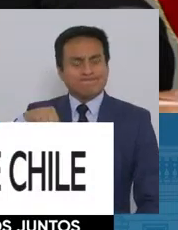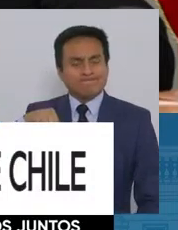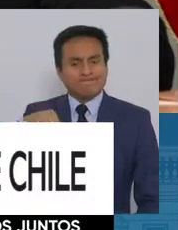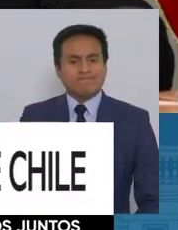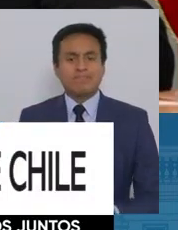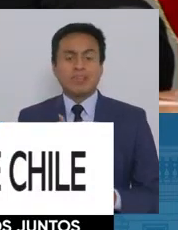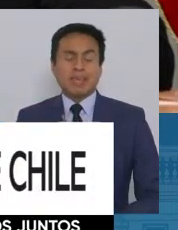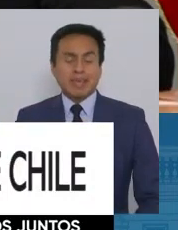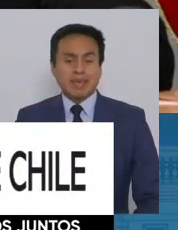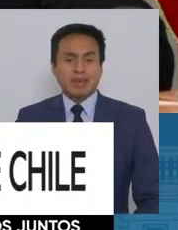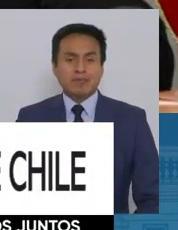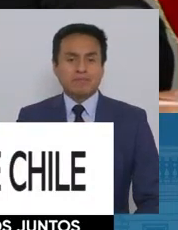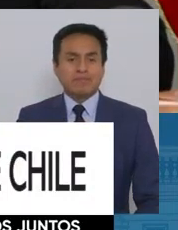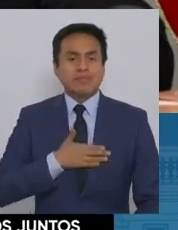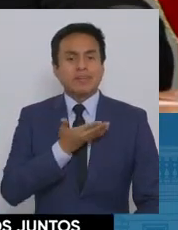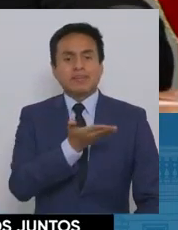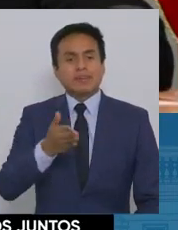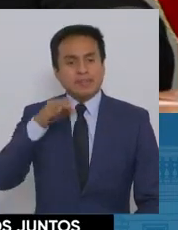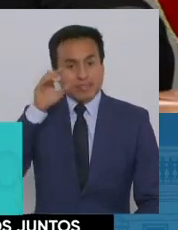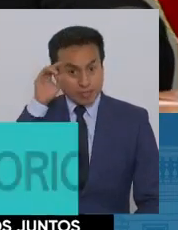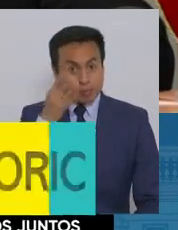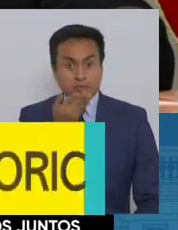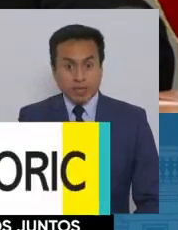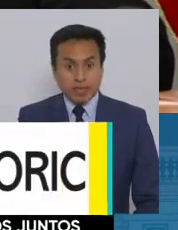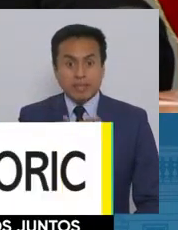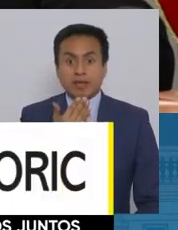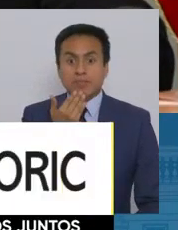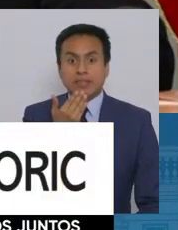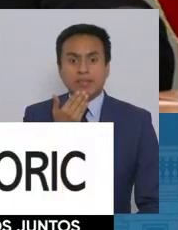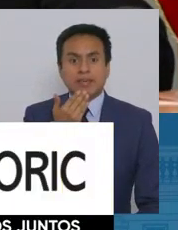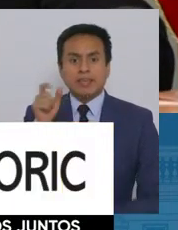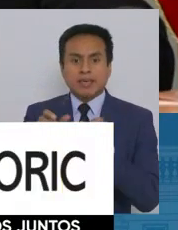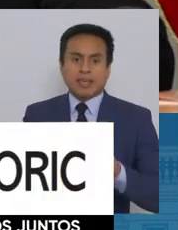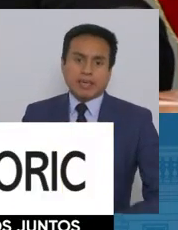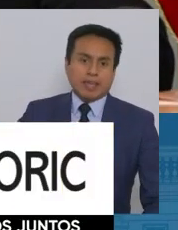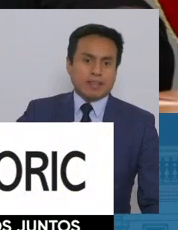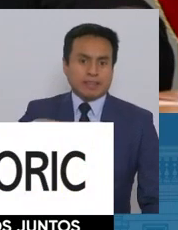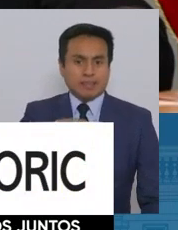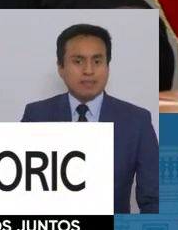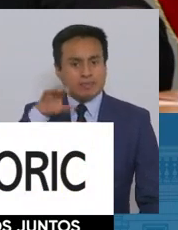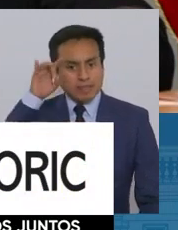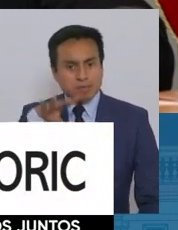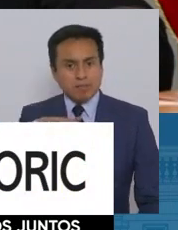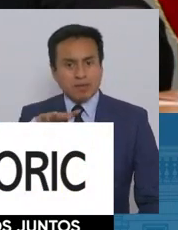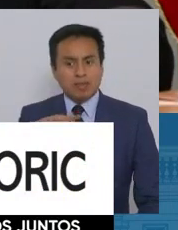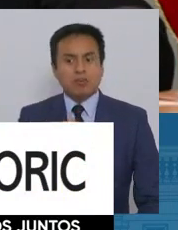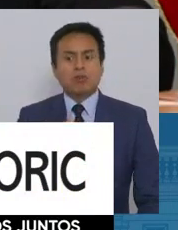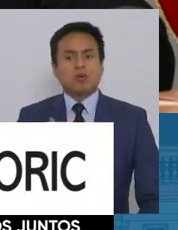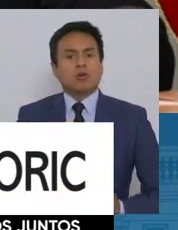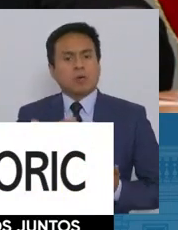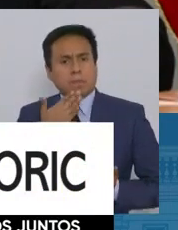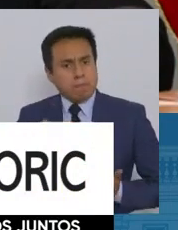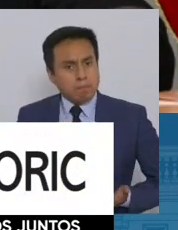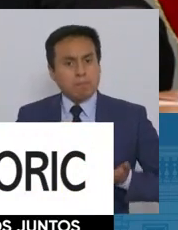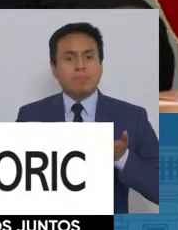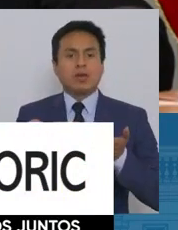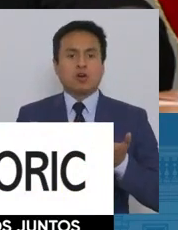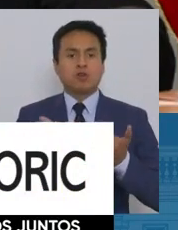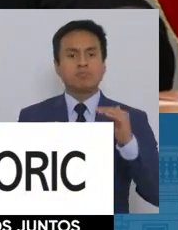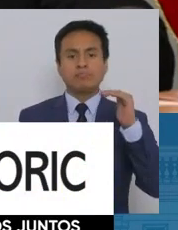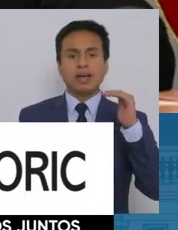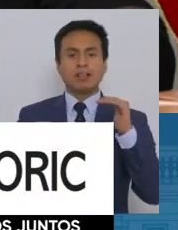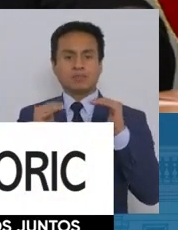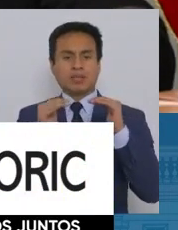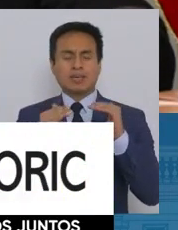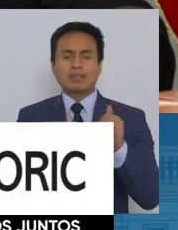Y quiero que sepa usted y sepa nuestra gente que voy a dar lo mejor de mí para estar a la